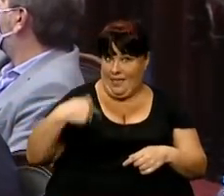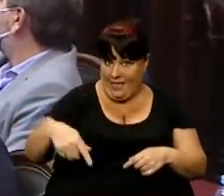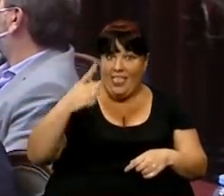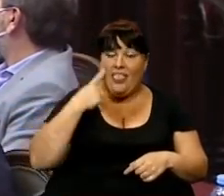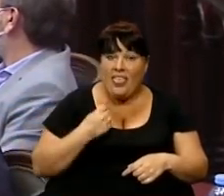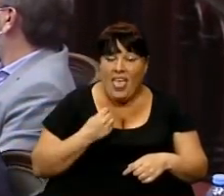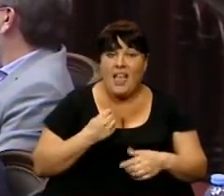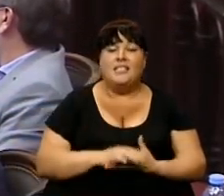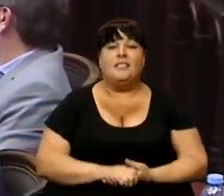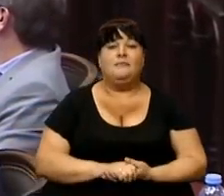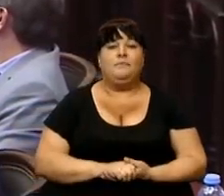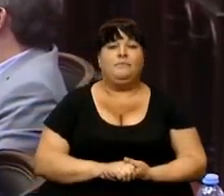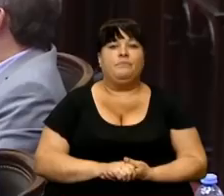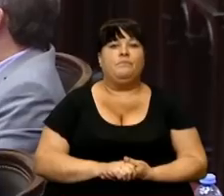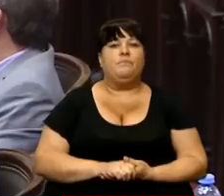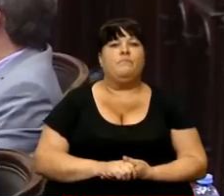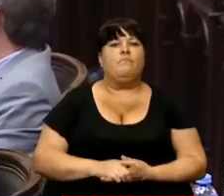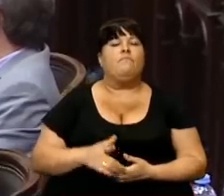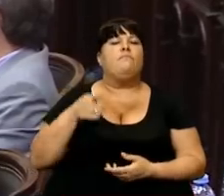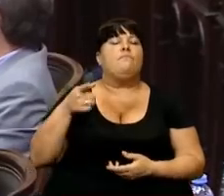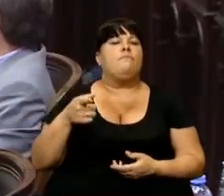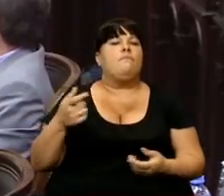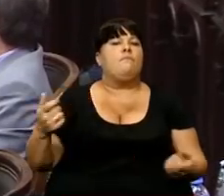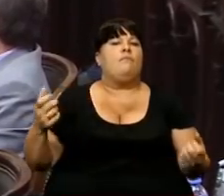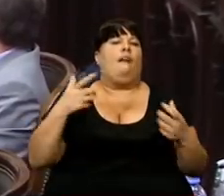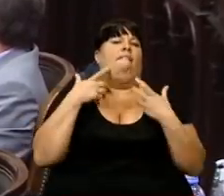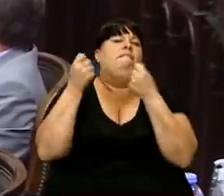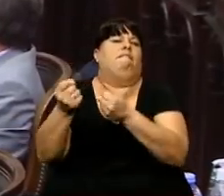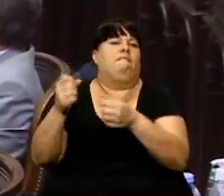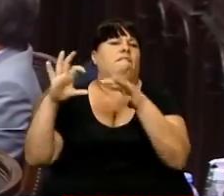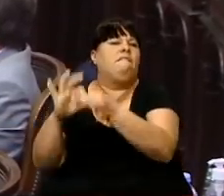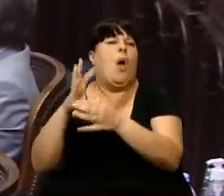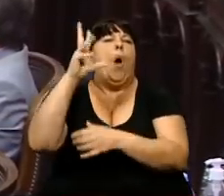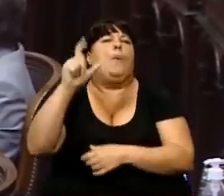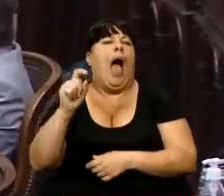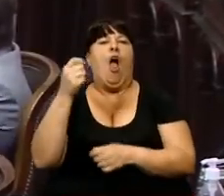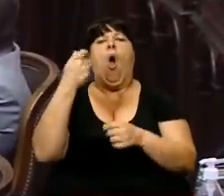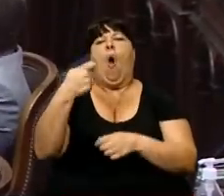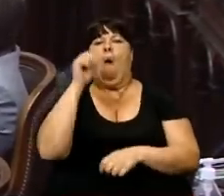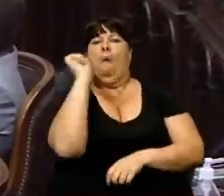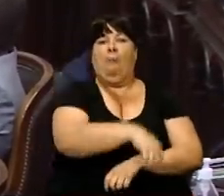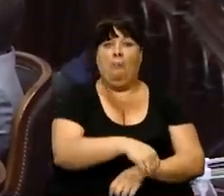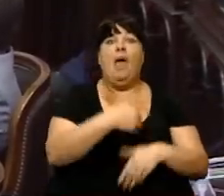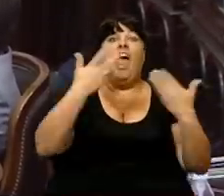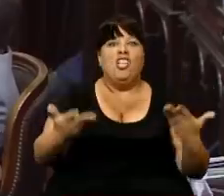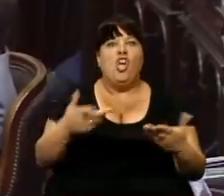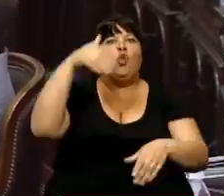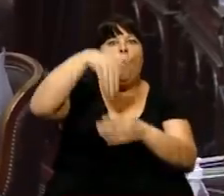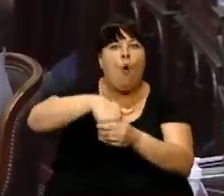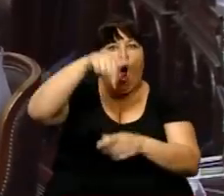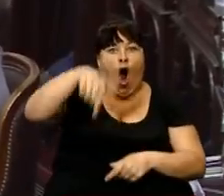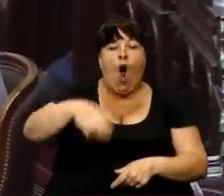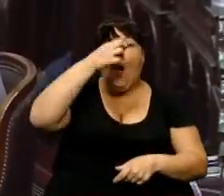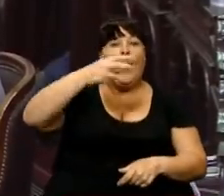en estos días, que se abrazó a los bancos, no se abrazó a los jubilados. Y en vez de haber votado